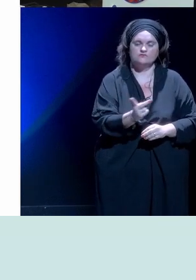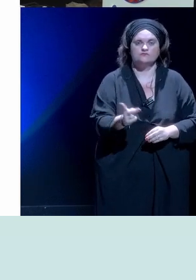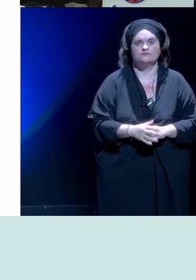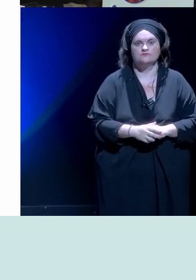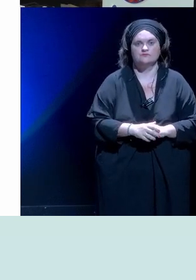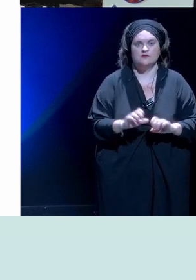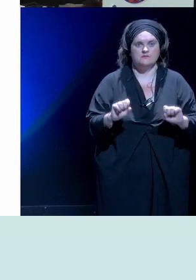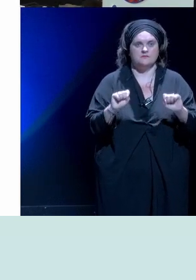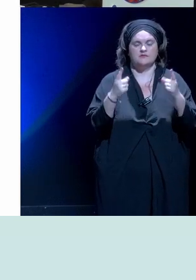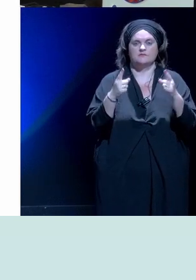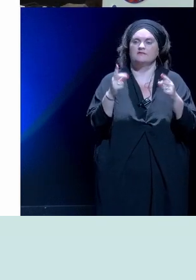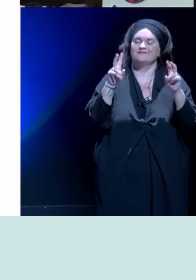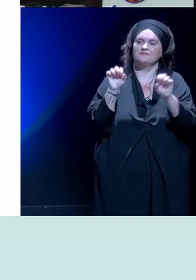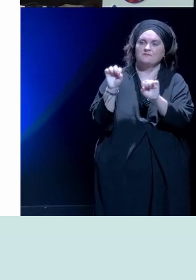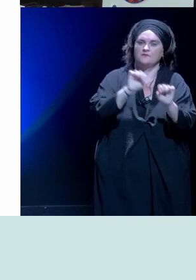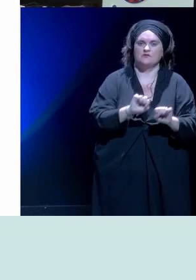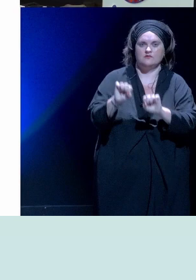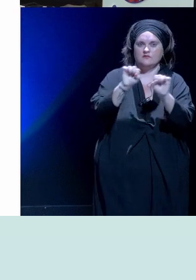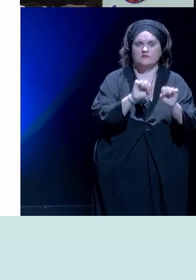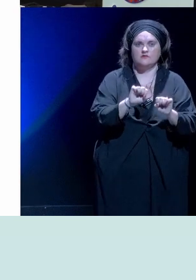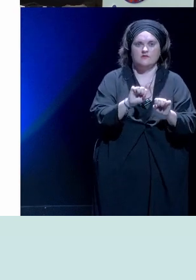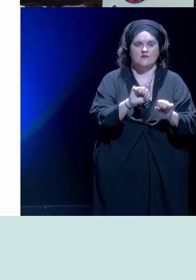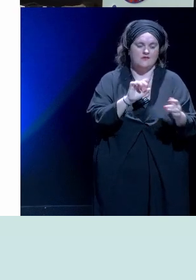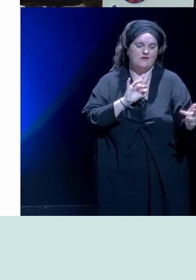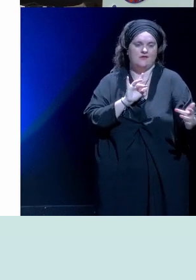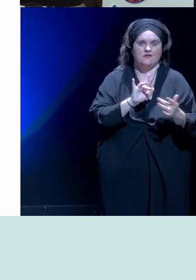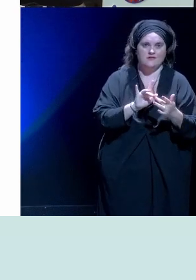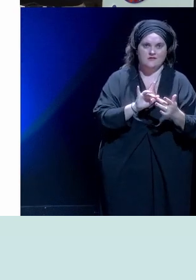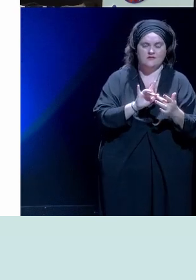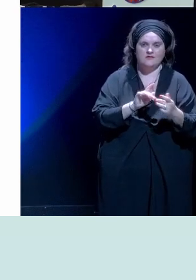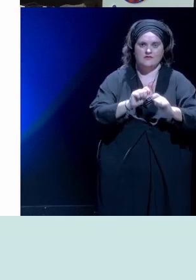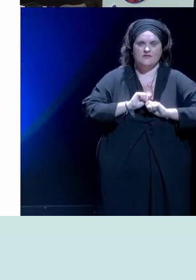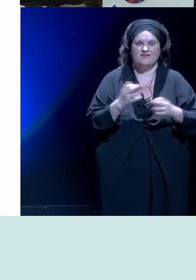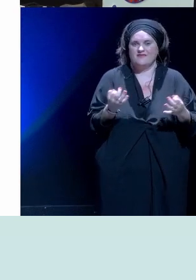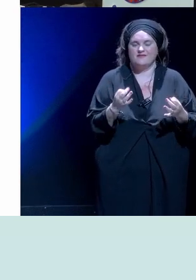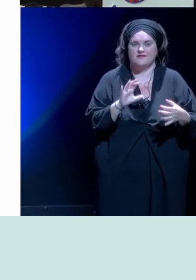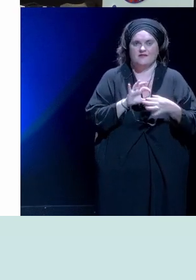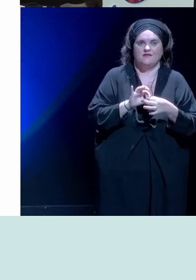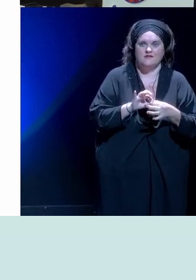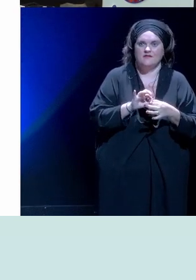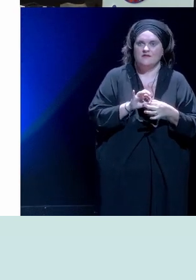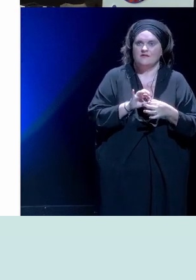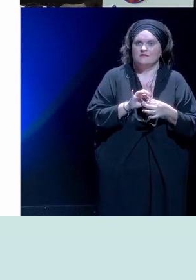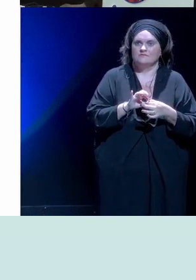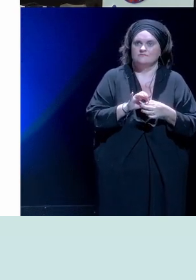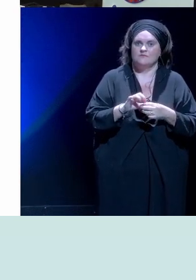En primer lugar, en cuanto a protección, es decir, ¿para qué sirve un vínculo? ¿Qué aporta? Aporta protección, sobre todo,